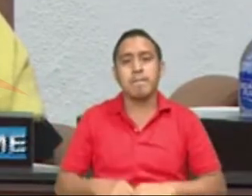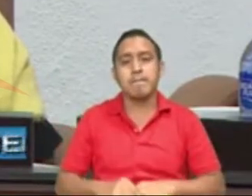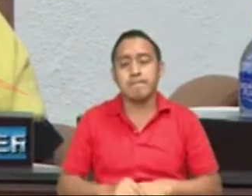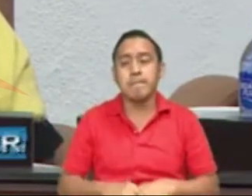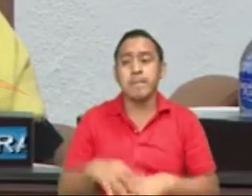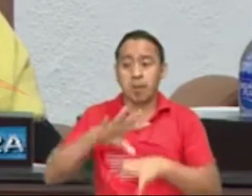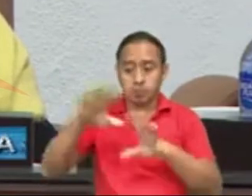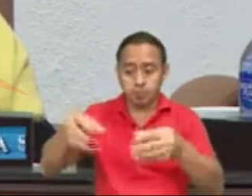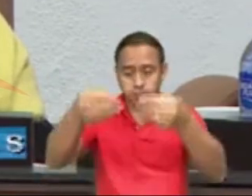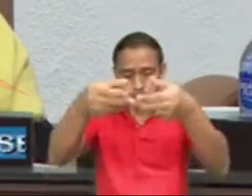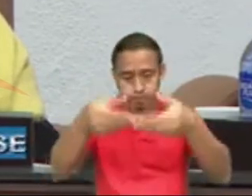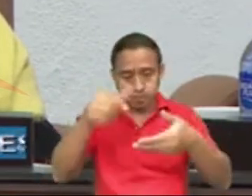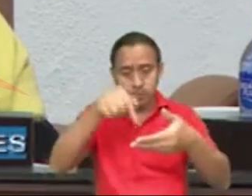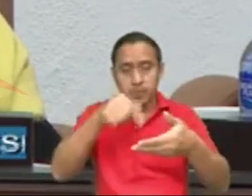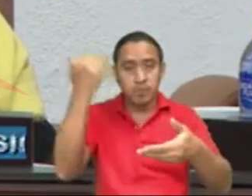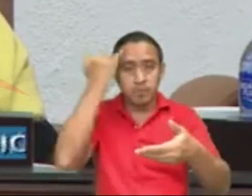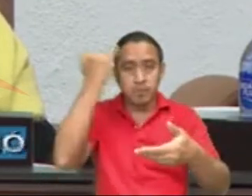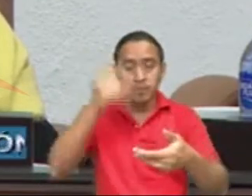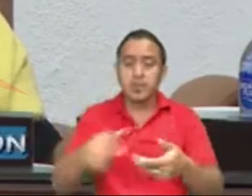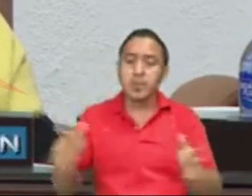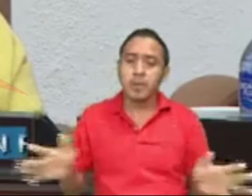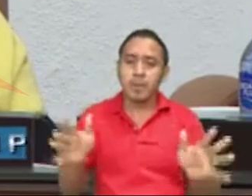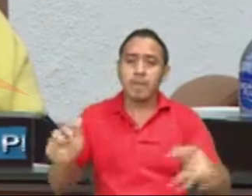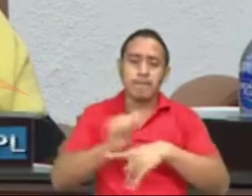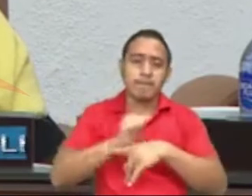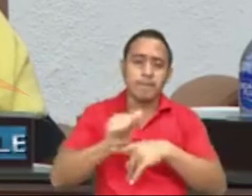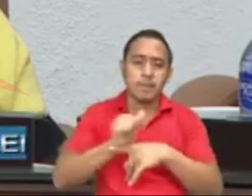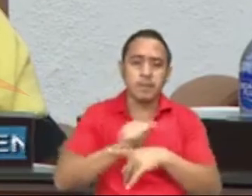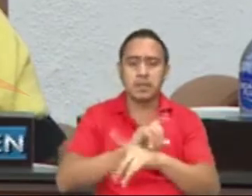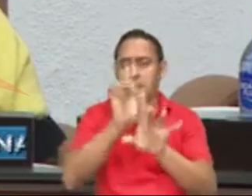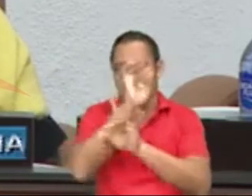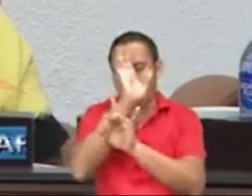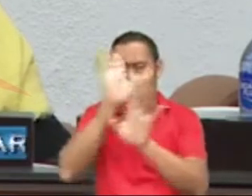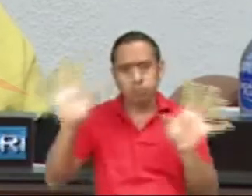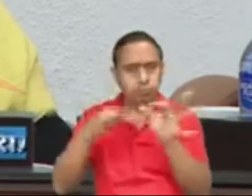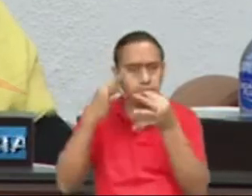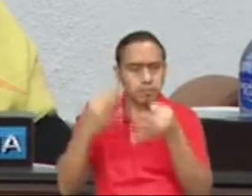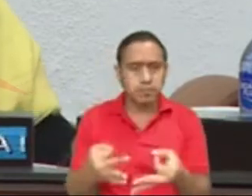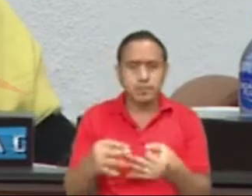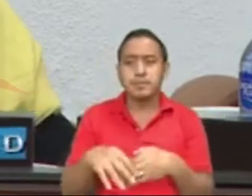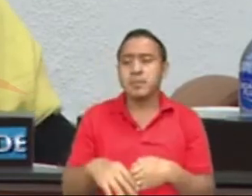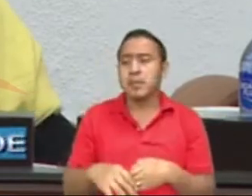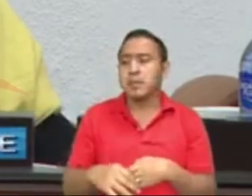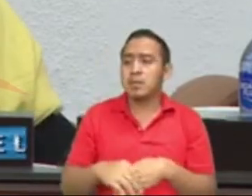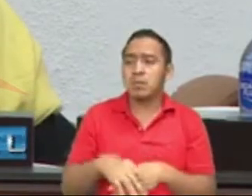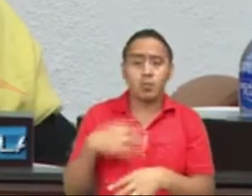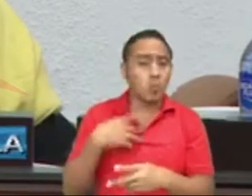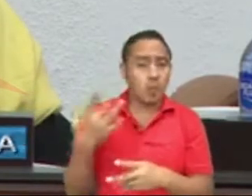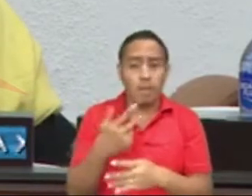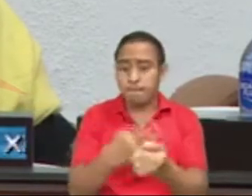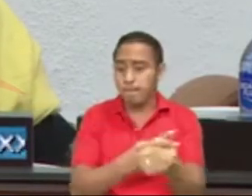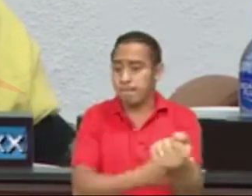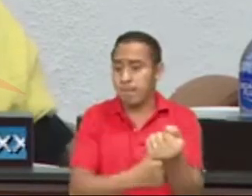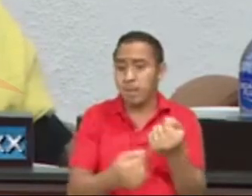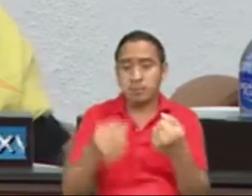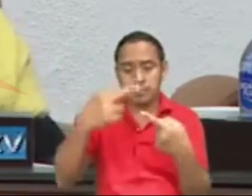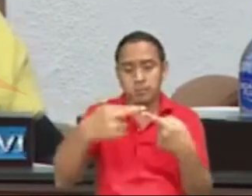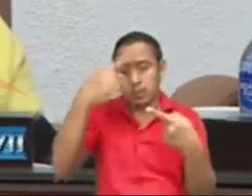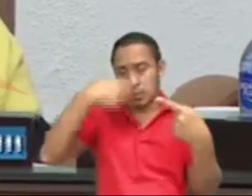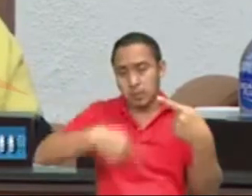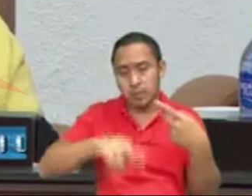su contenido, la iniciativa promueve prácticas de transparencia en la ejecución de los proyectos de naturaleza